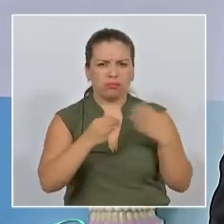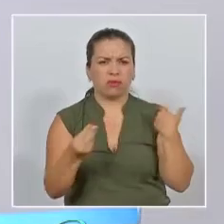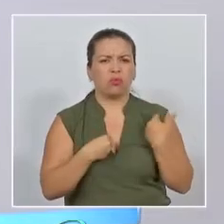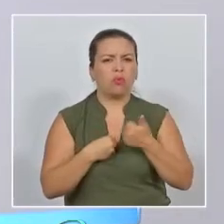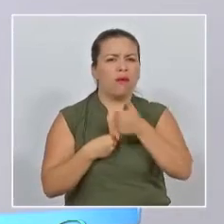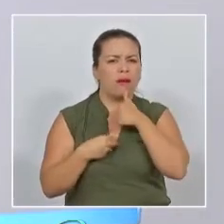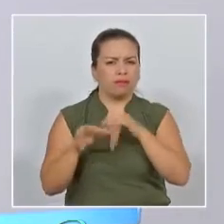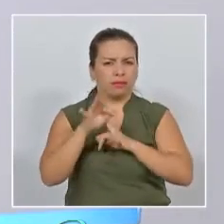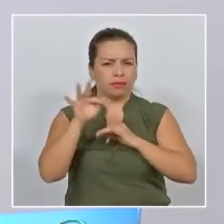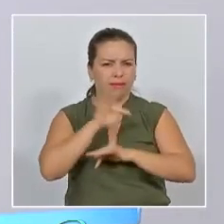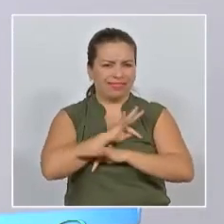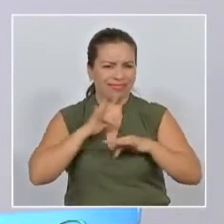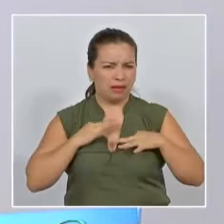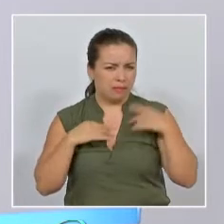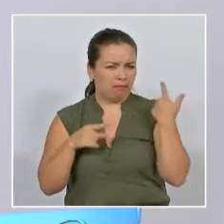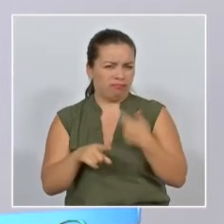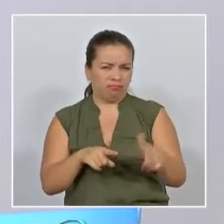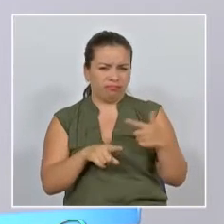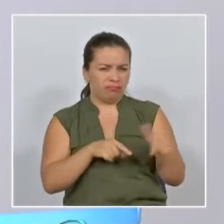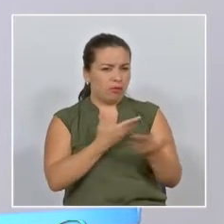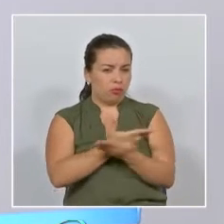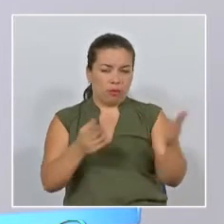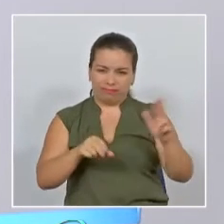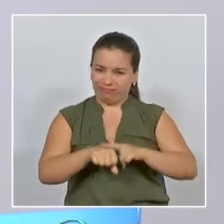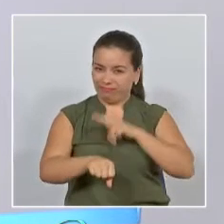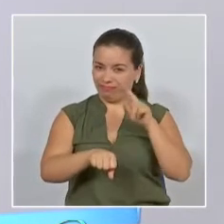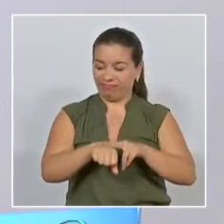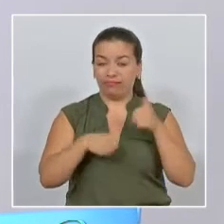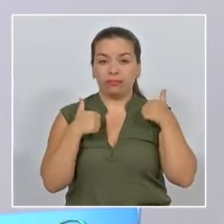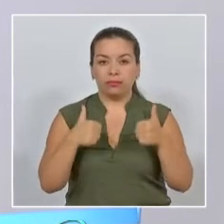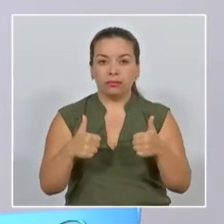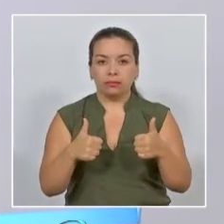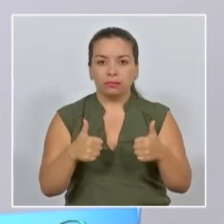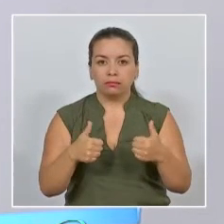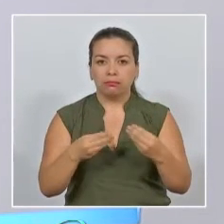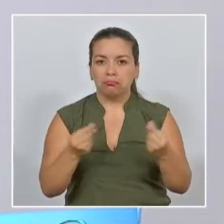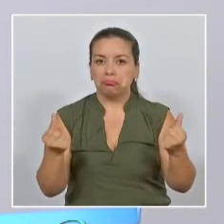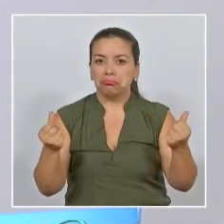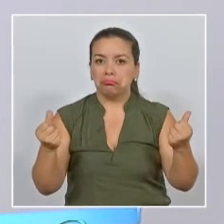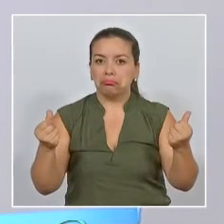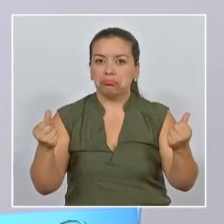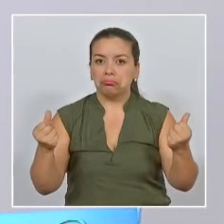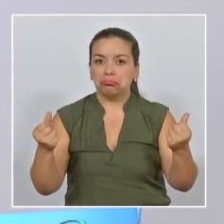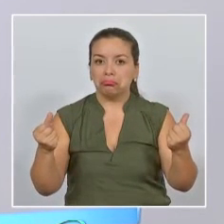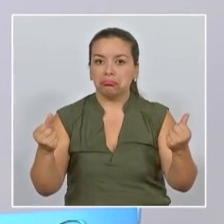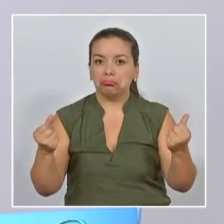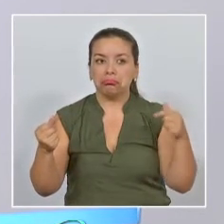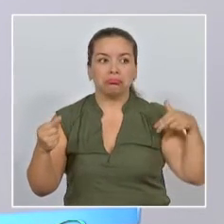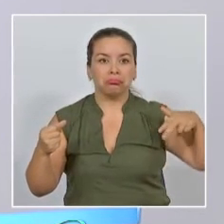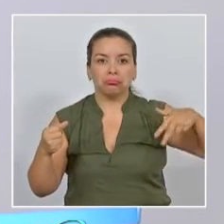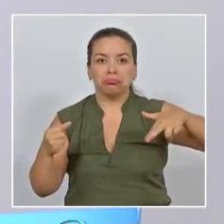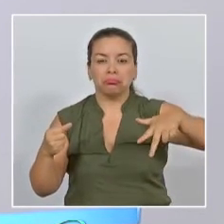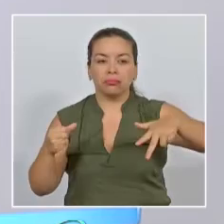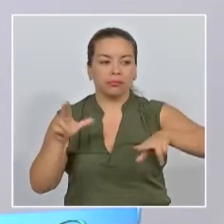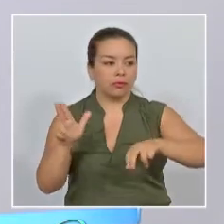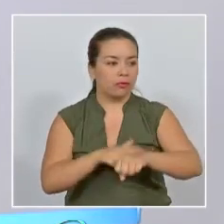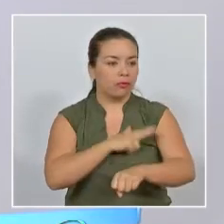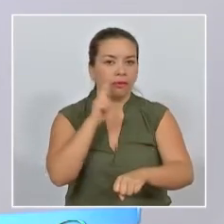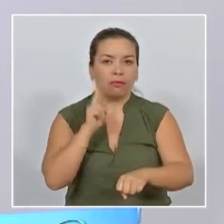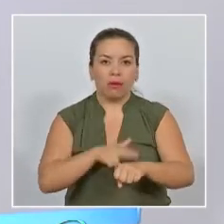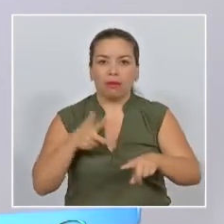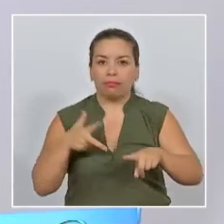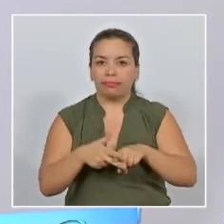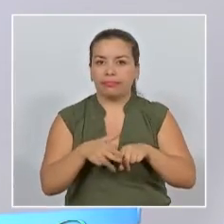hidroterapia, unas terapias todas naturales. Y le desapareció la osteomielitis. Y ahí tiene su pie.